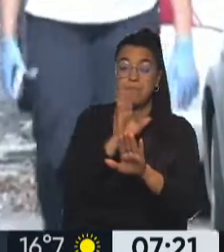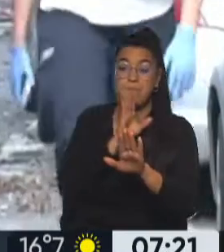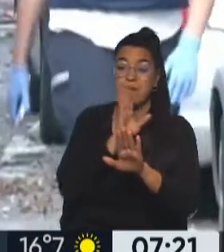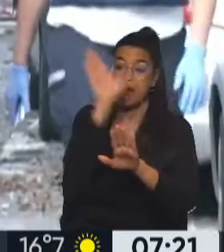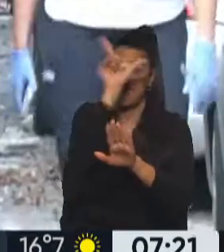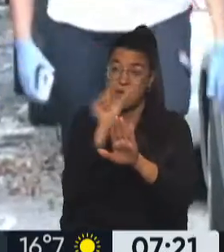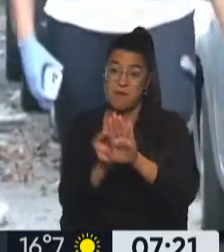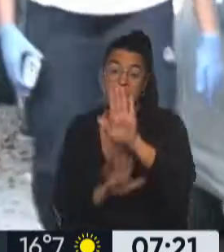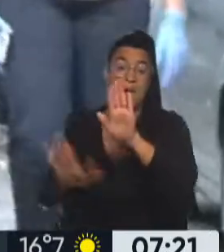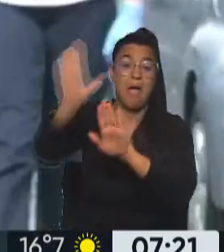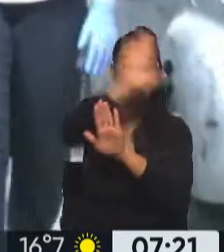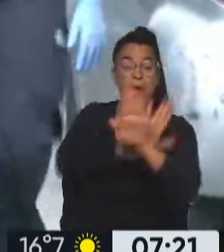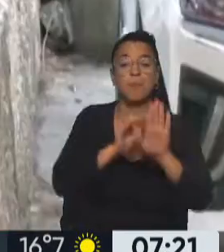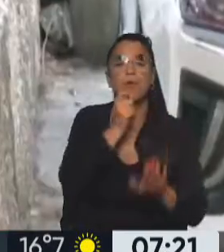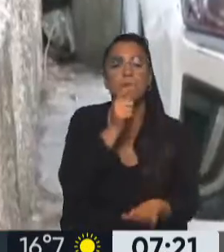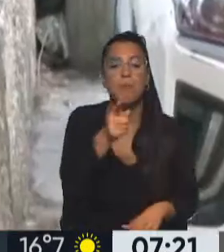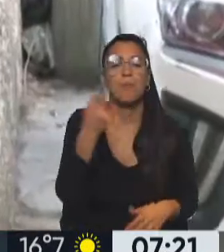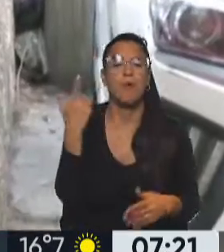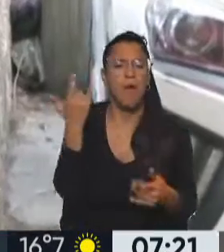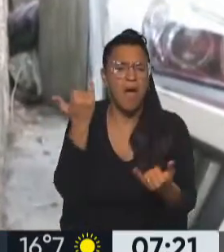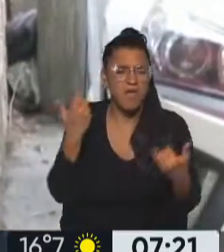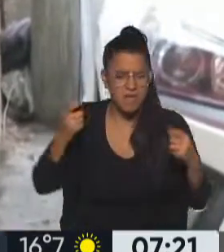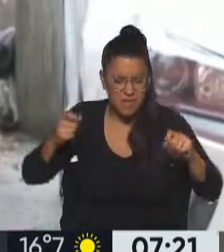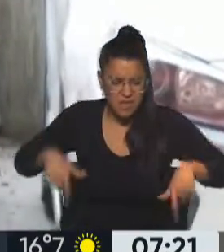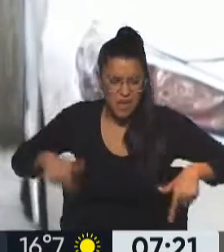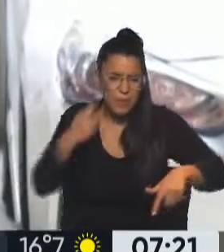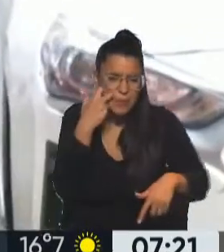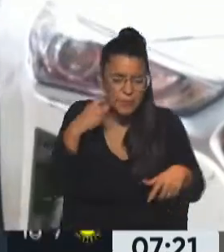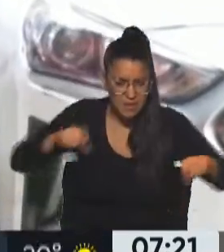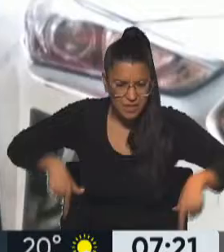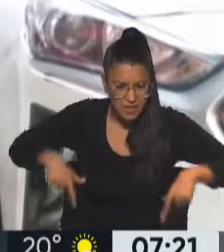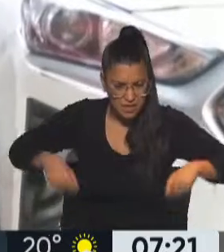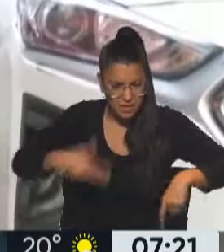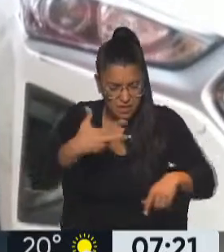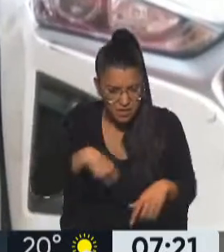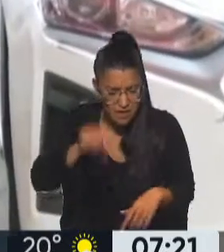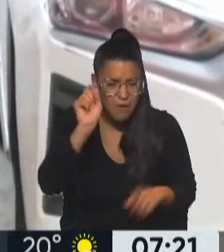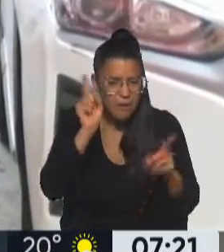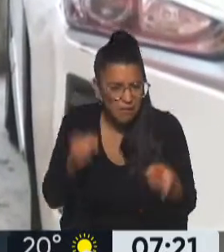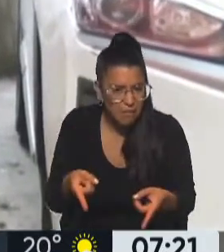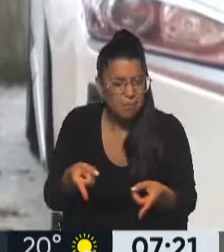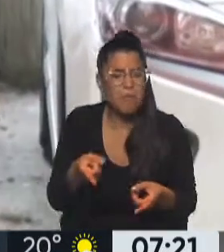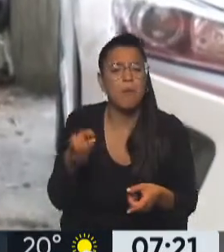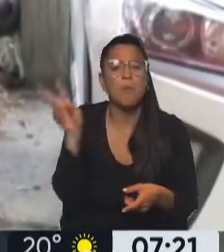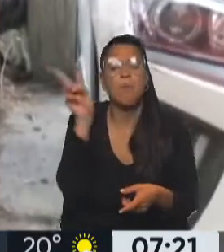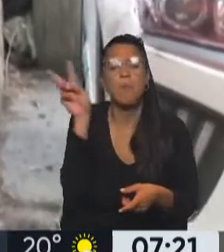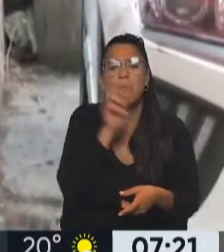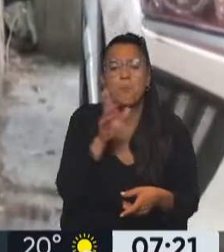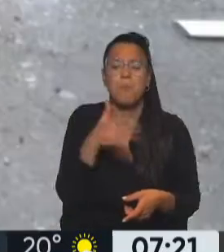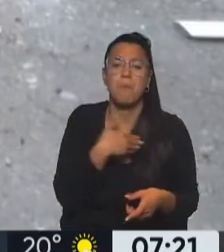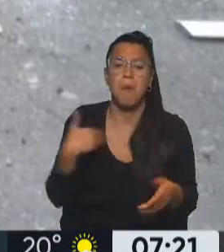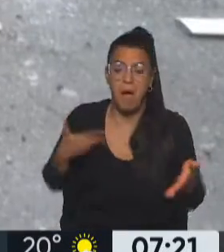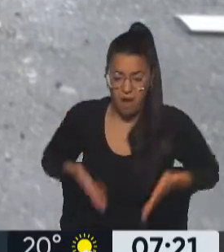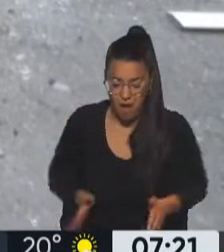incluso ancianos en sillas de ruedas, fíjate vos, pero que tiraron las sillas de ruedas. Estamos hablando de madres